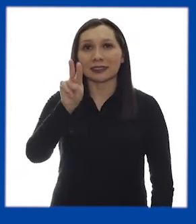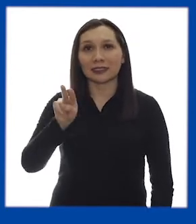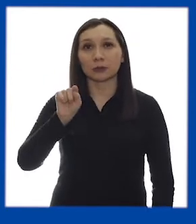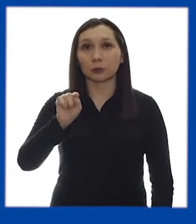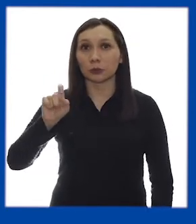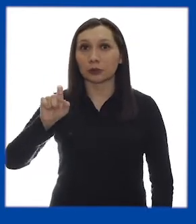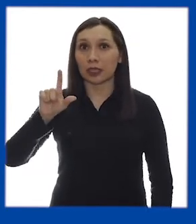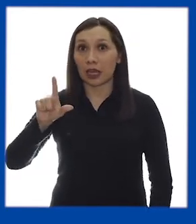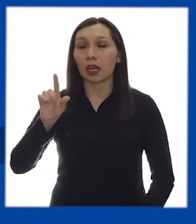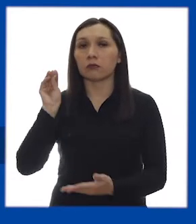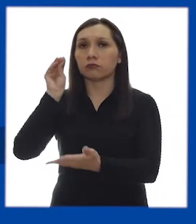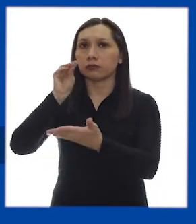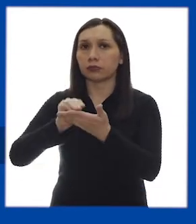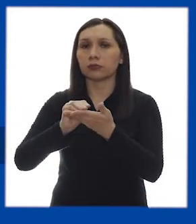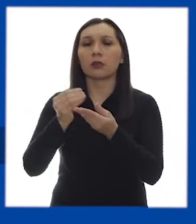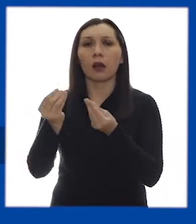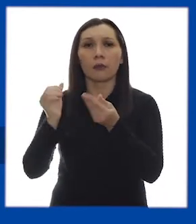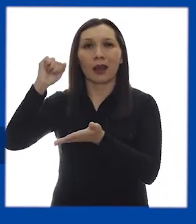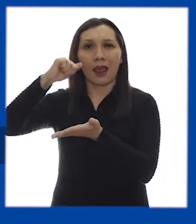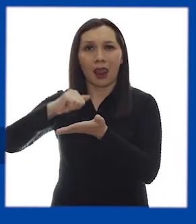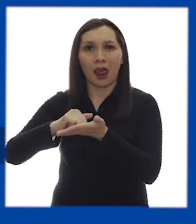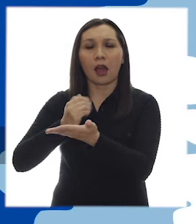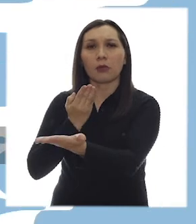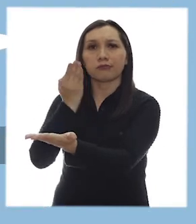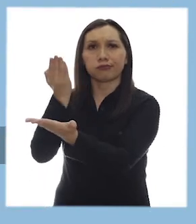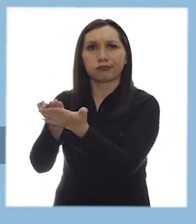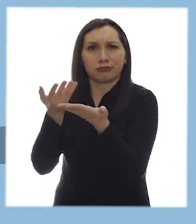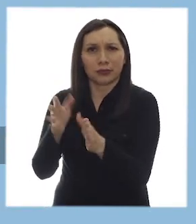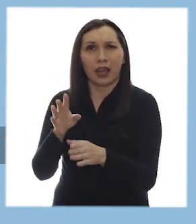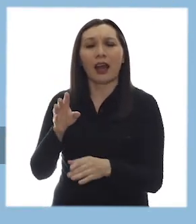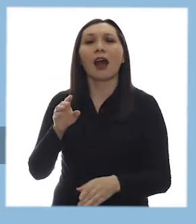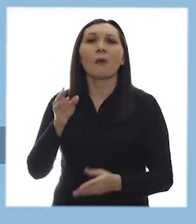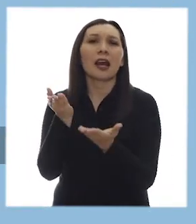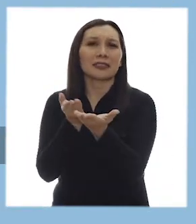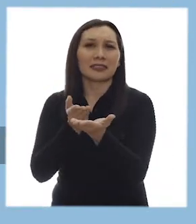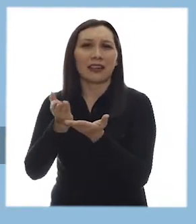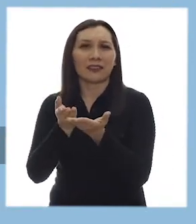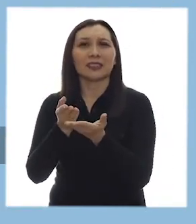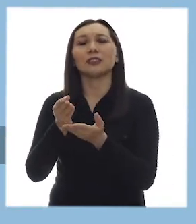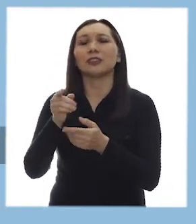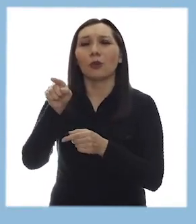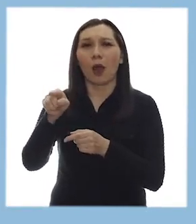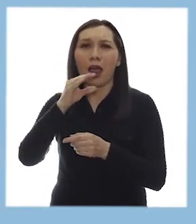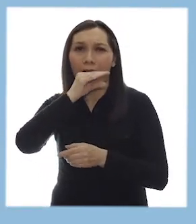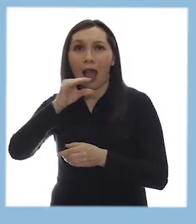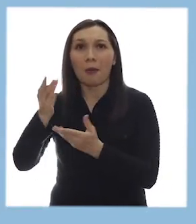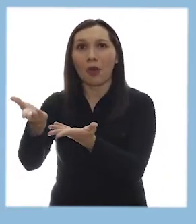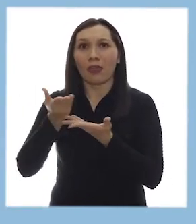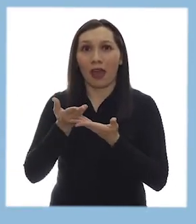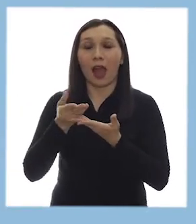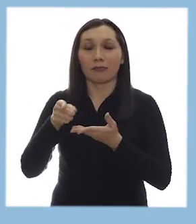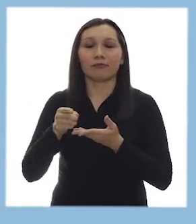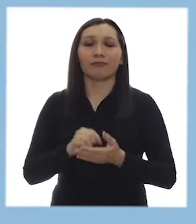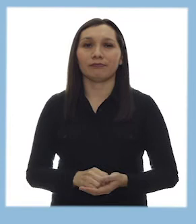www.cis.cl dejando constancia del reclamo interpuesto ante el Servicio Sanitario Rural que le presta el servicio. Para